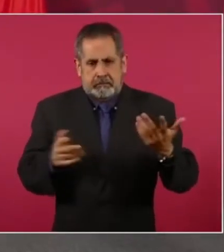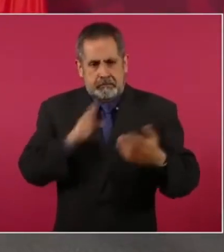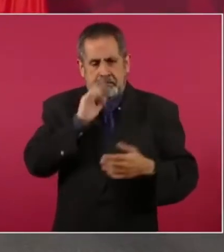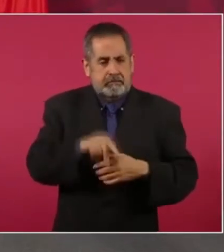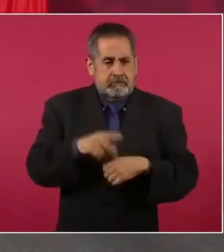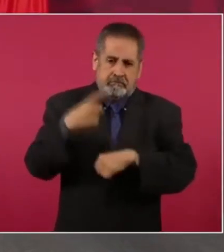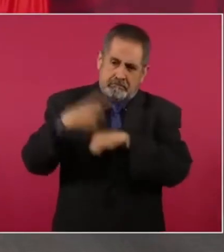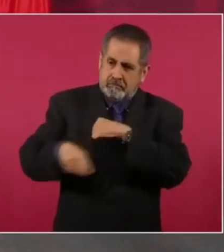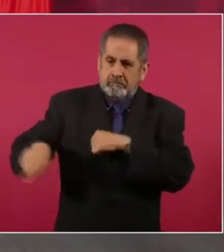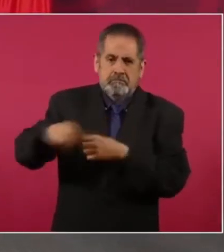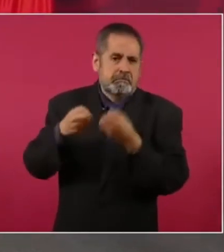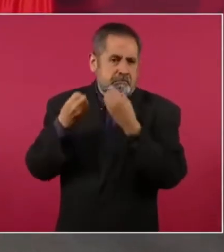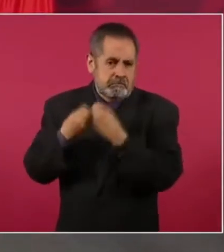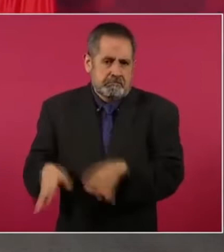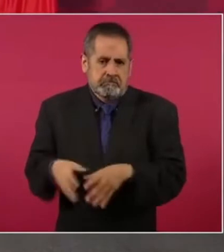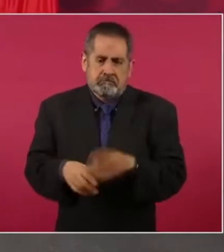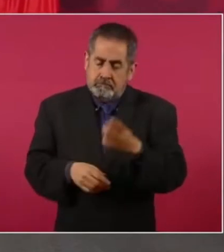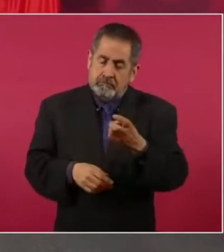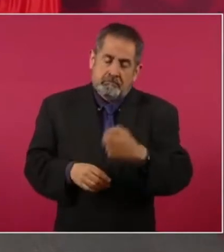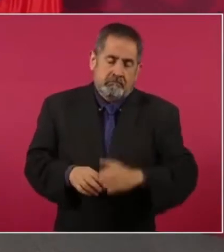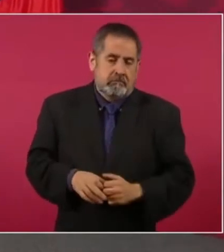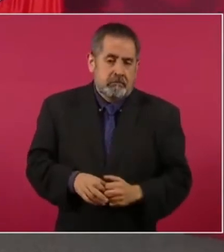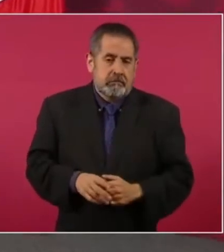un daño.